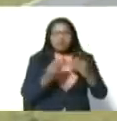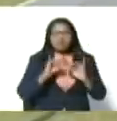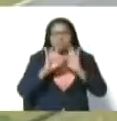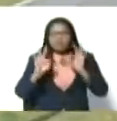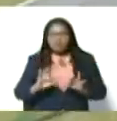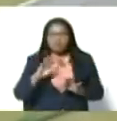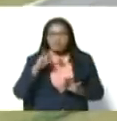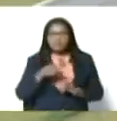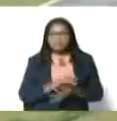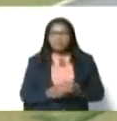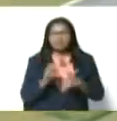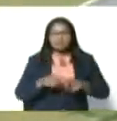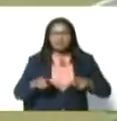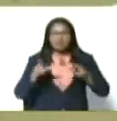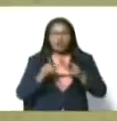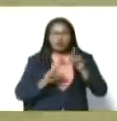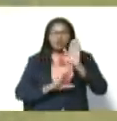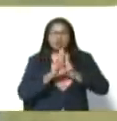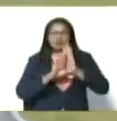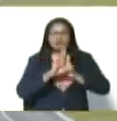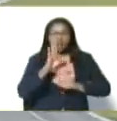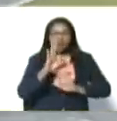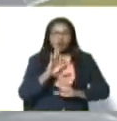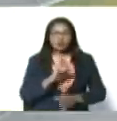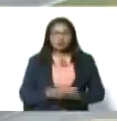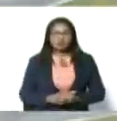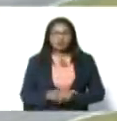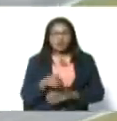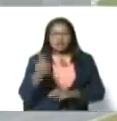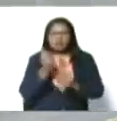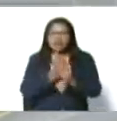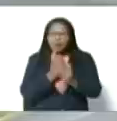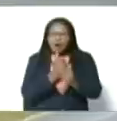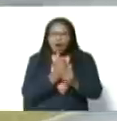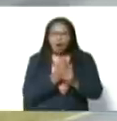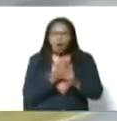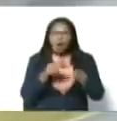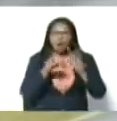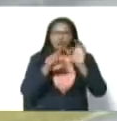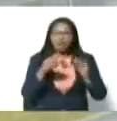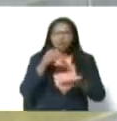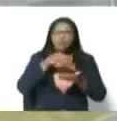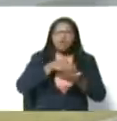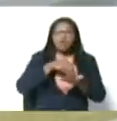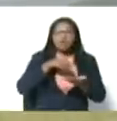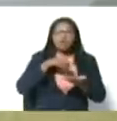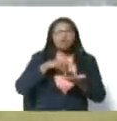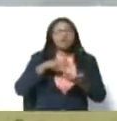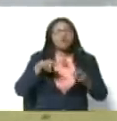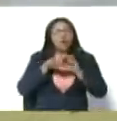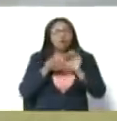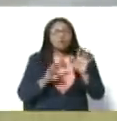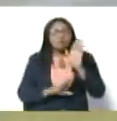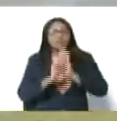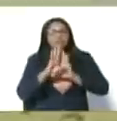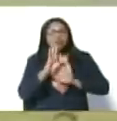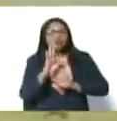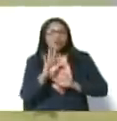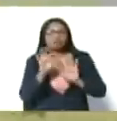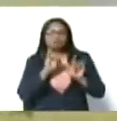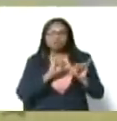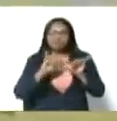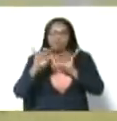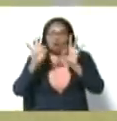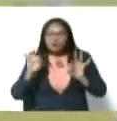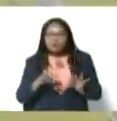en esta área de desarrollo. Esta obra, mi comandante jefe, esté marcada dentro del desarrollo de los vértices de la